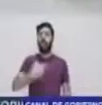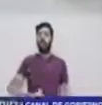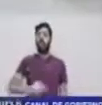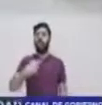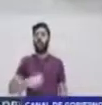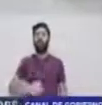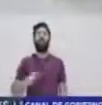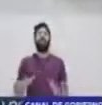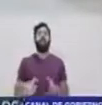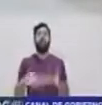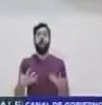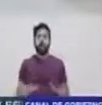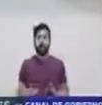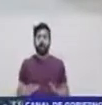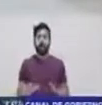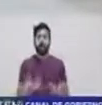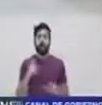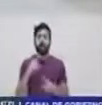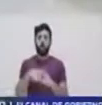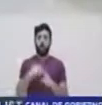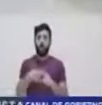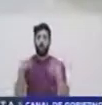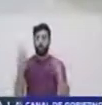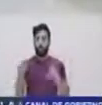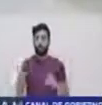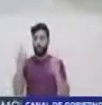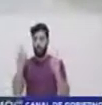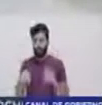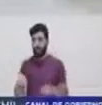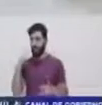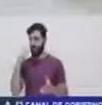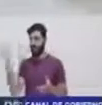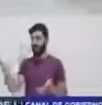la concepción que los seres humanos tienen al actuar,